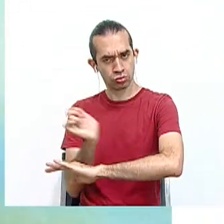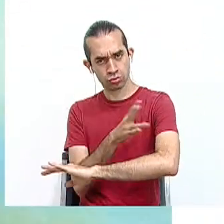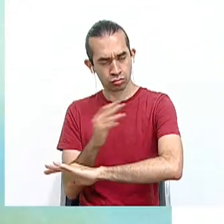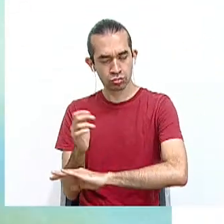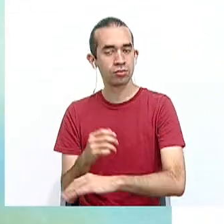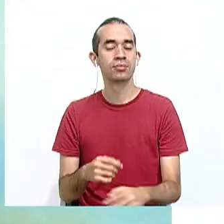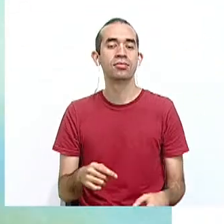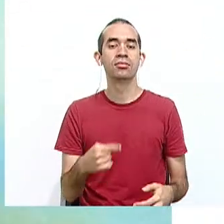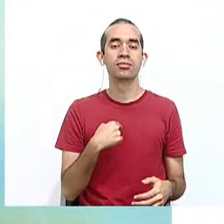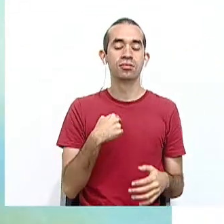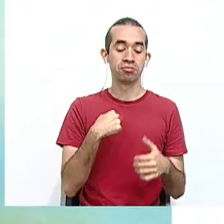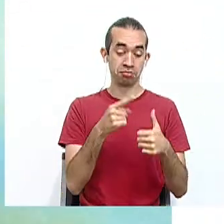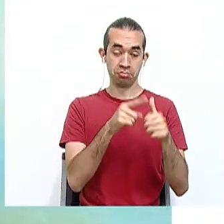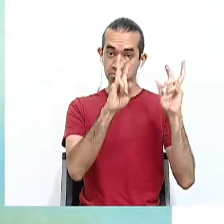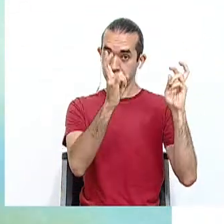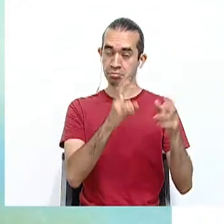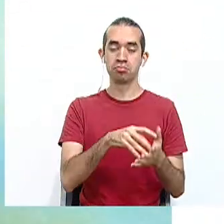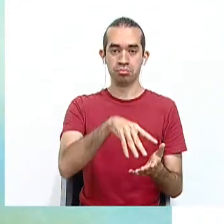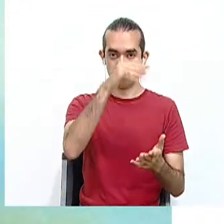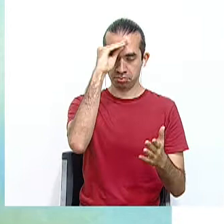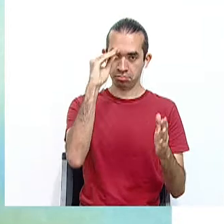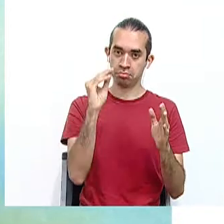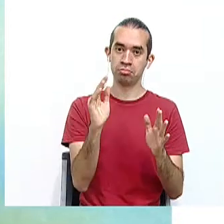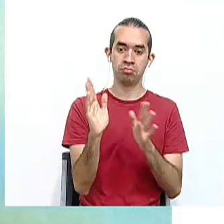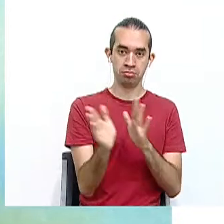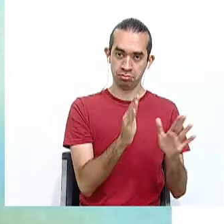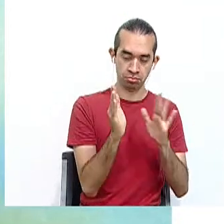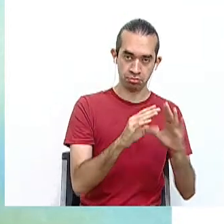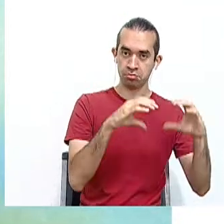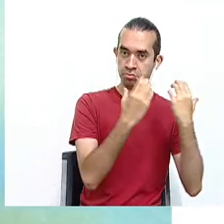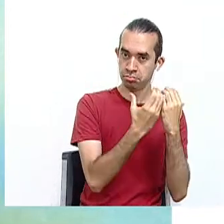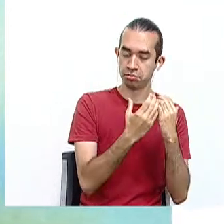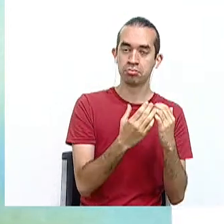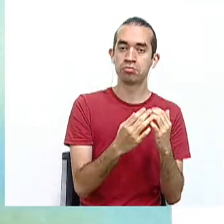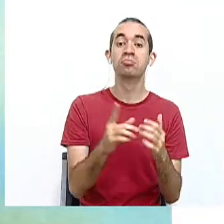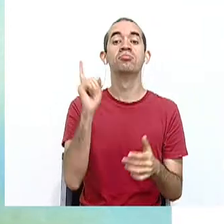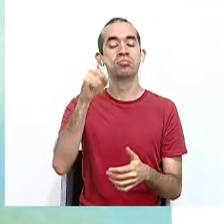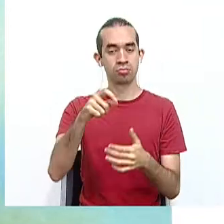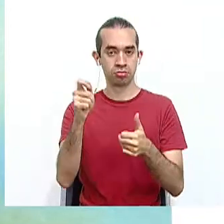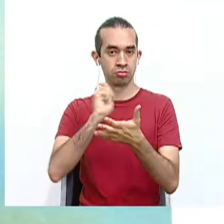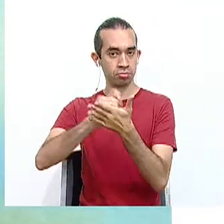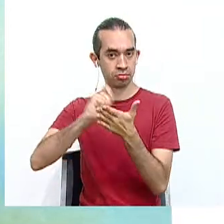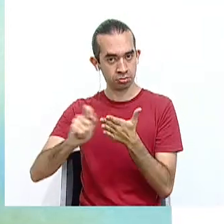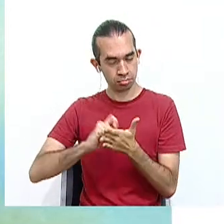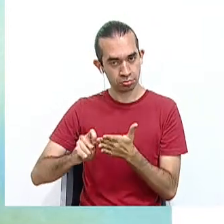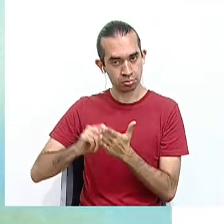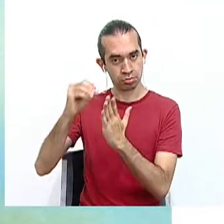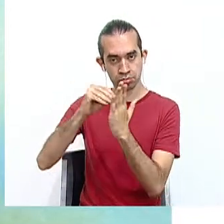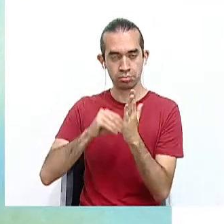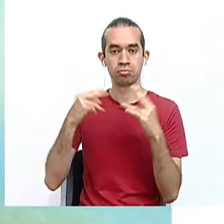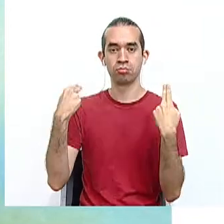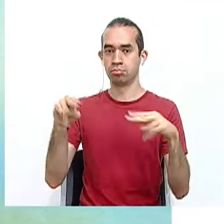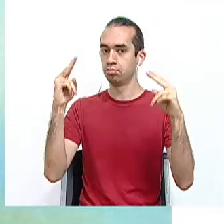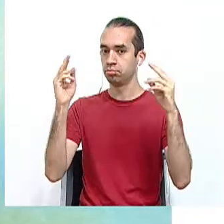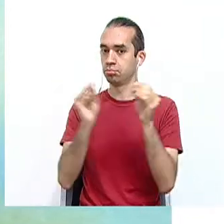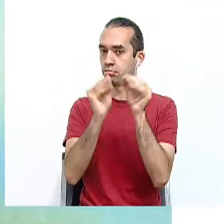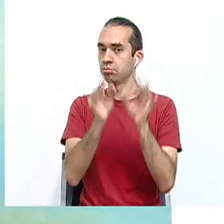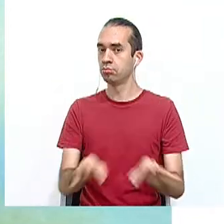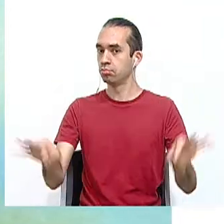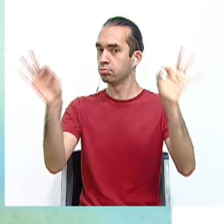En Me Preparo para la Clase es importante considerar un lápiz para los apuntes de las noticias más